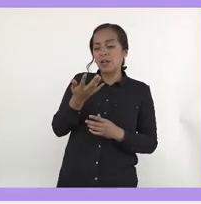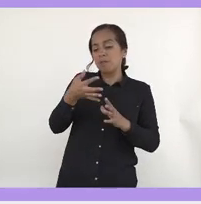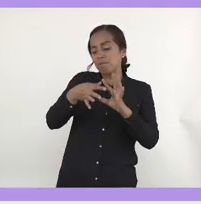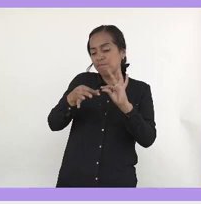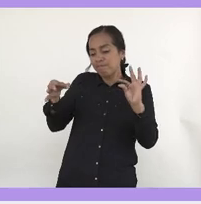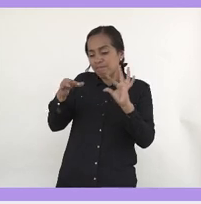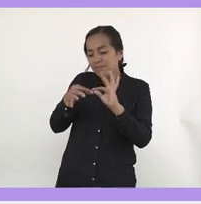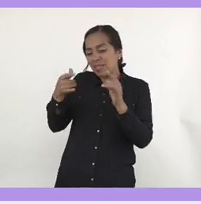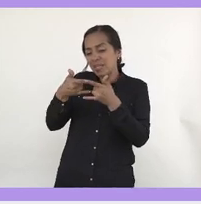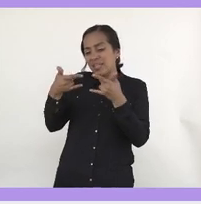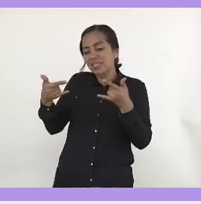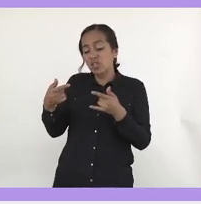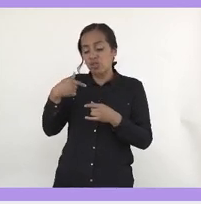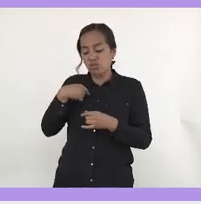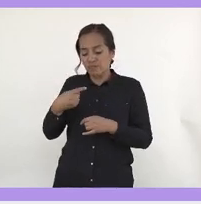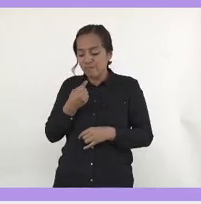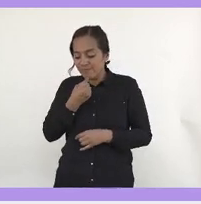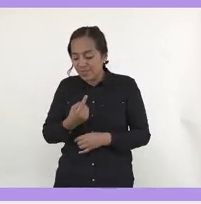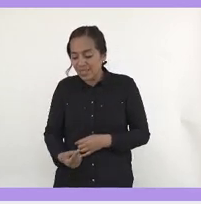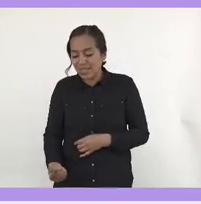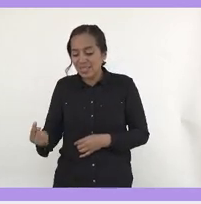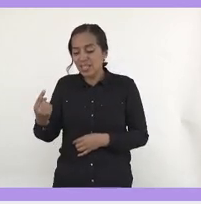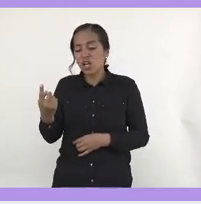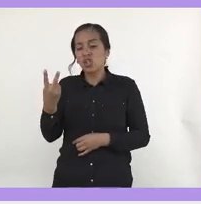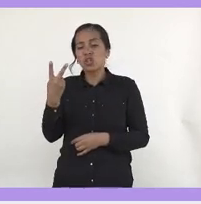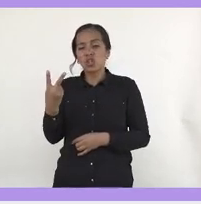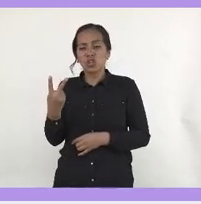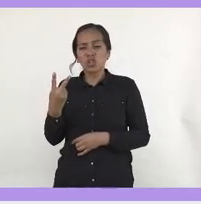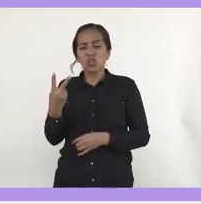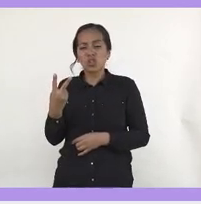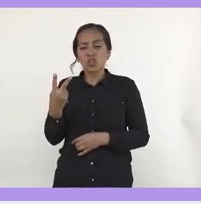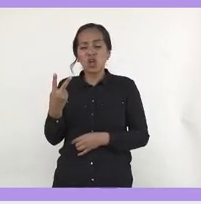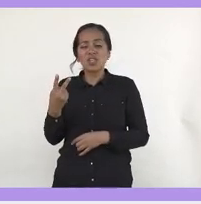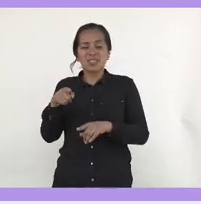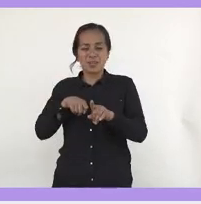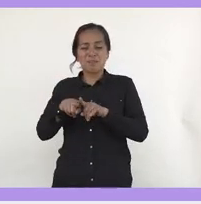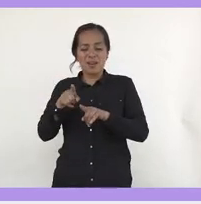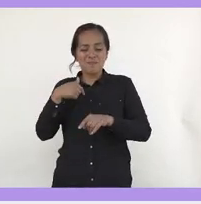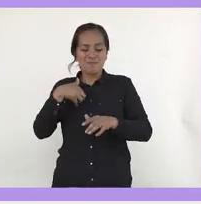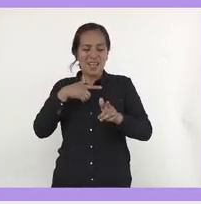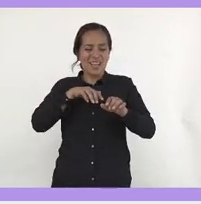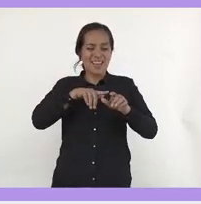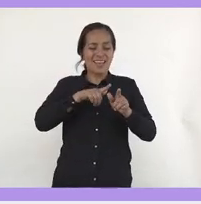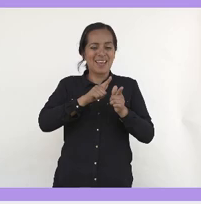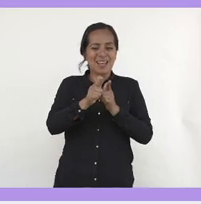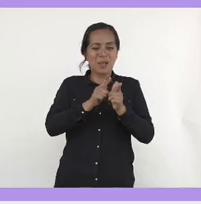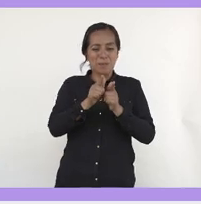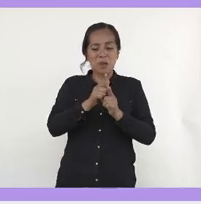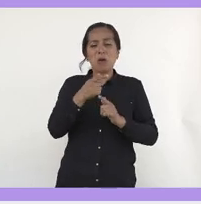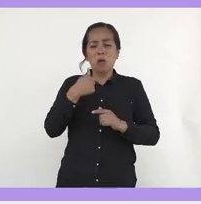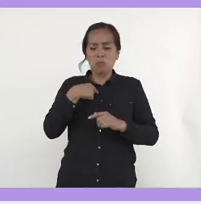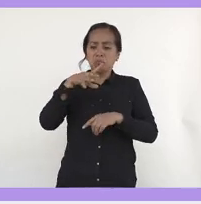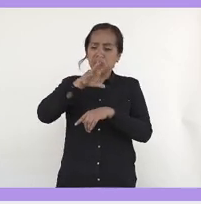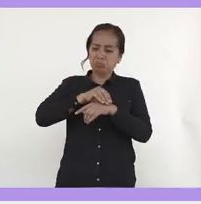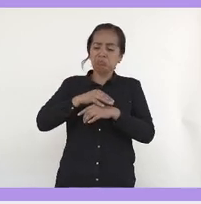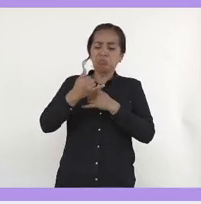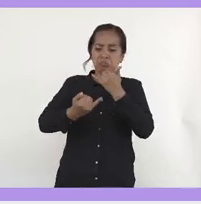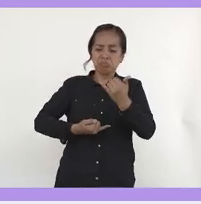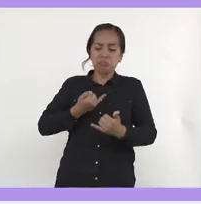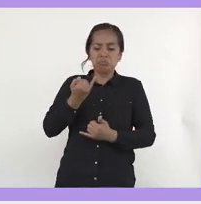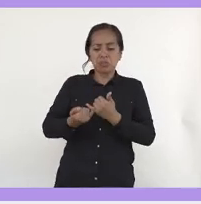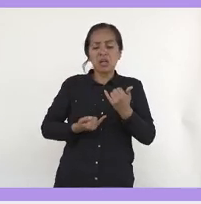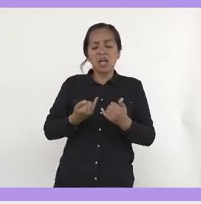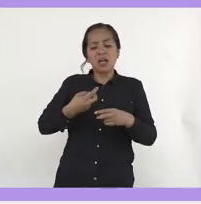pero yo crecí con dos hermanas más tengo una hermana gemela Yo soy de Costa Rica y a mí no me dejaban jugar fútbol Entonces